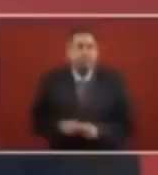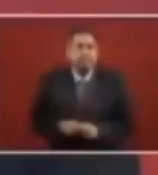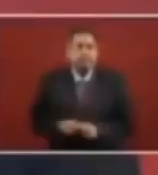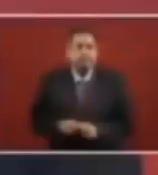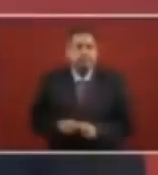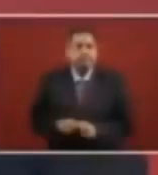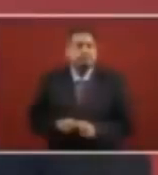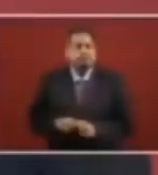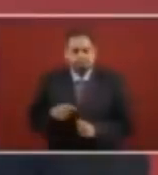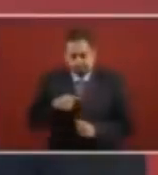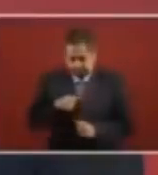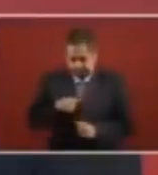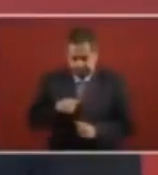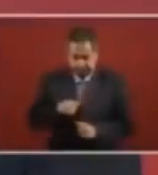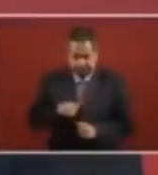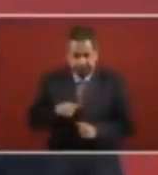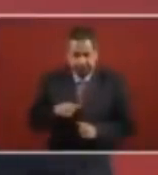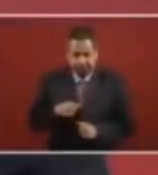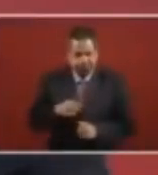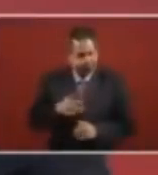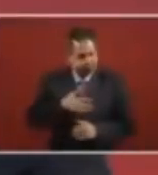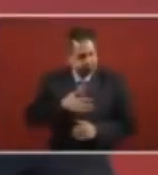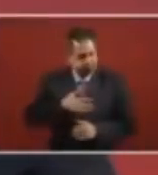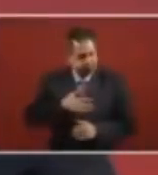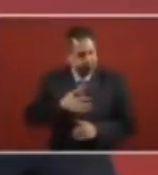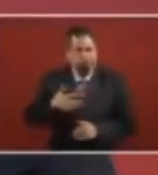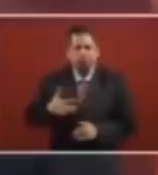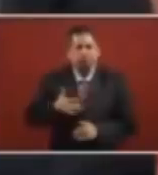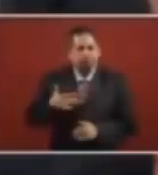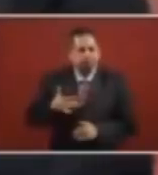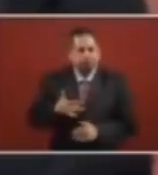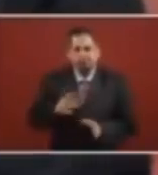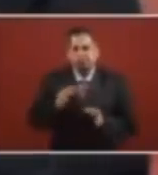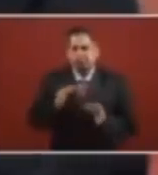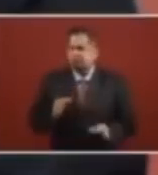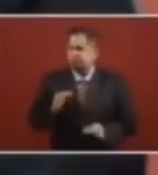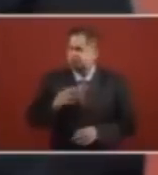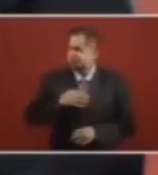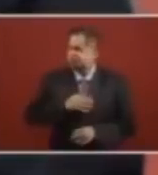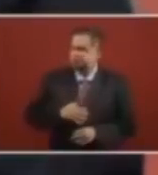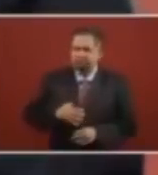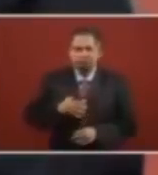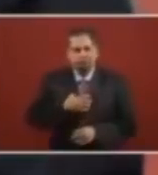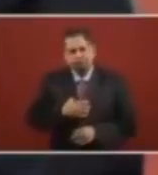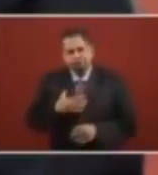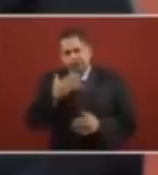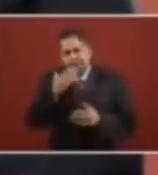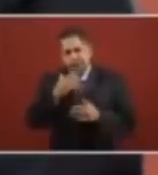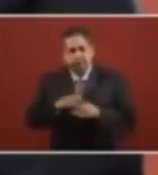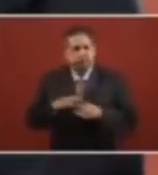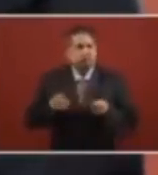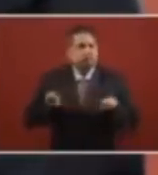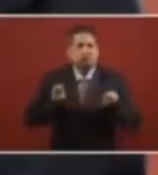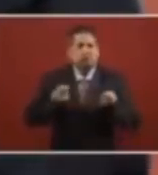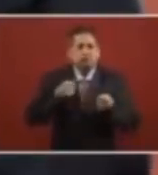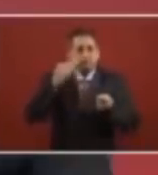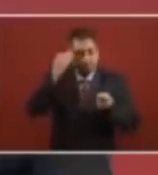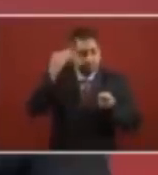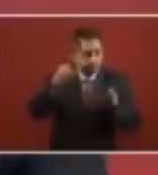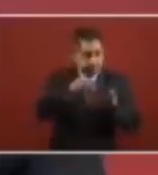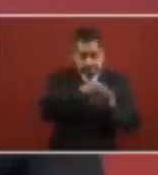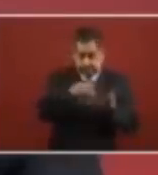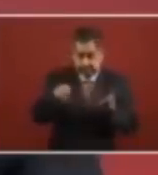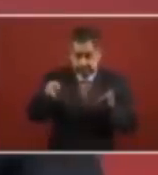tengo la dicha enorme de y gobernar en un tiempo